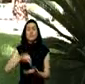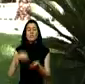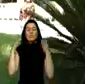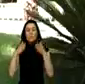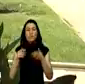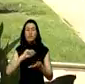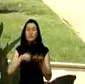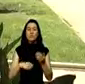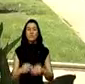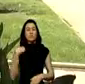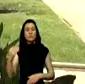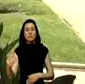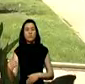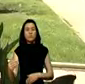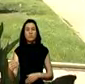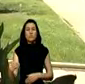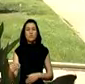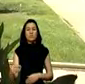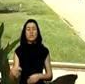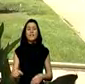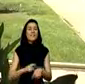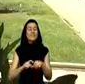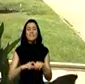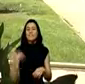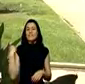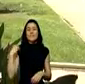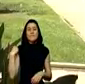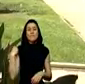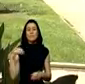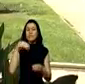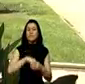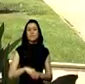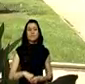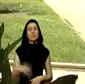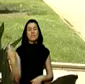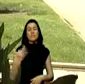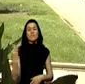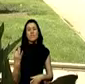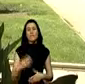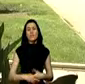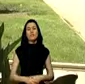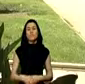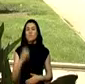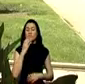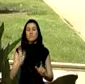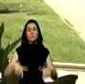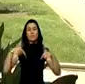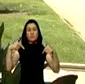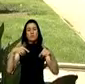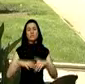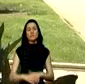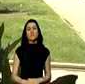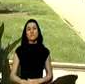próximos contratos que se formalicen tendrán las mismas características. El más cercano, el de la contrata de basuras, que ya se empieza a redactar.